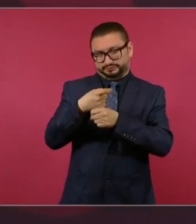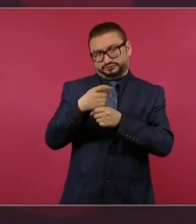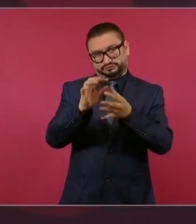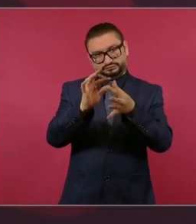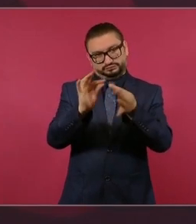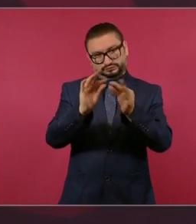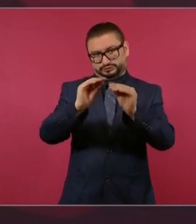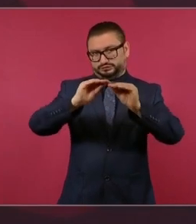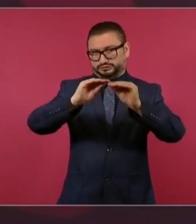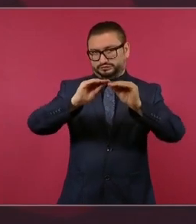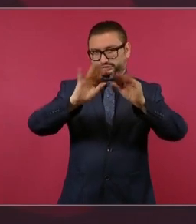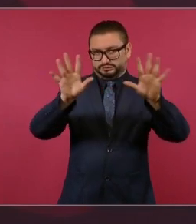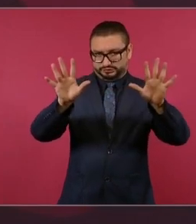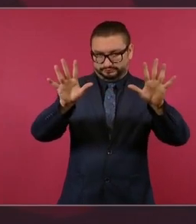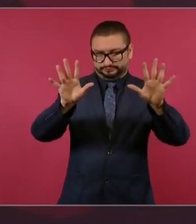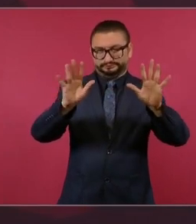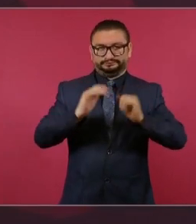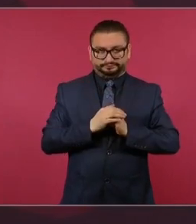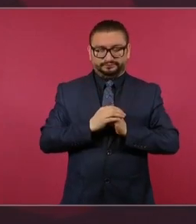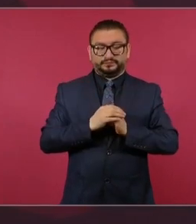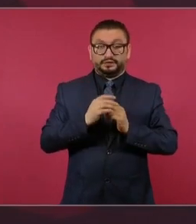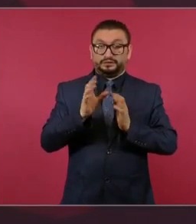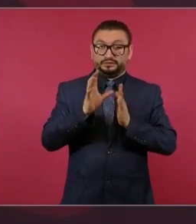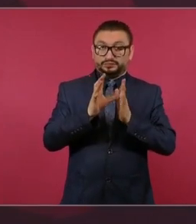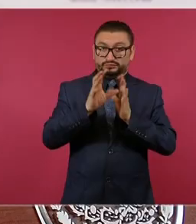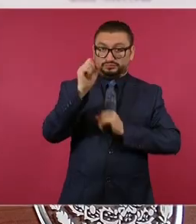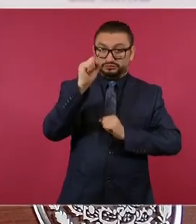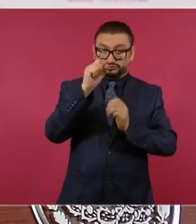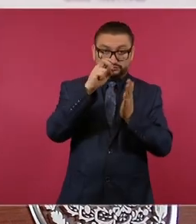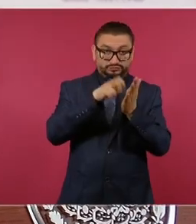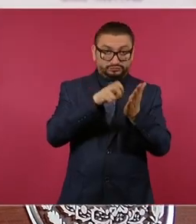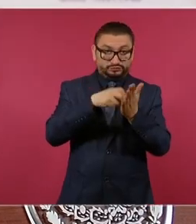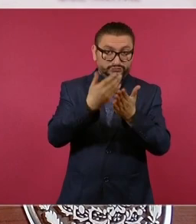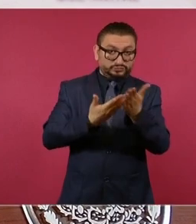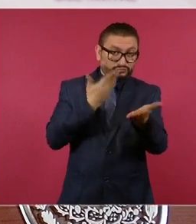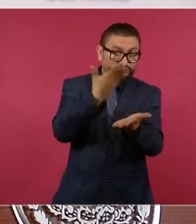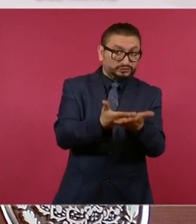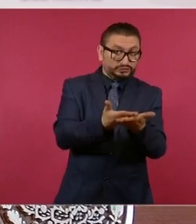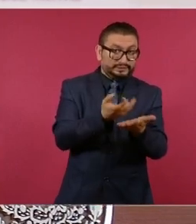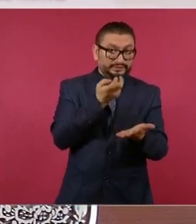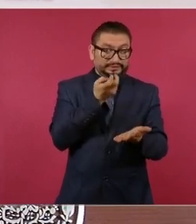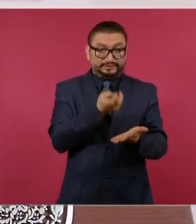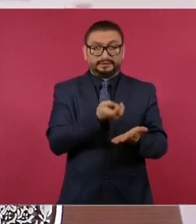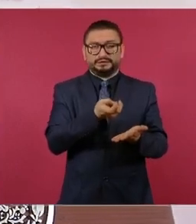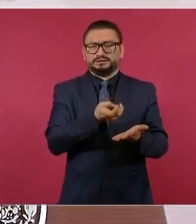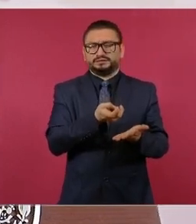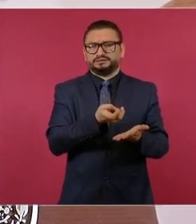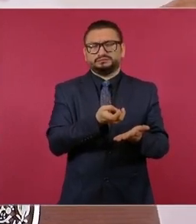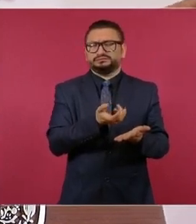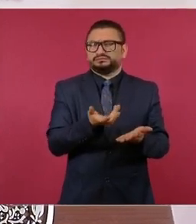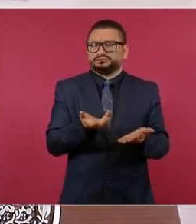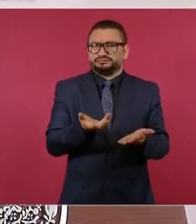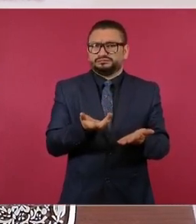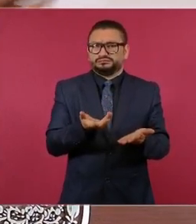aclarar que la reforma que se propone no